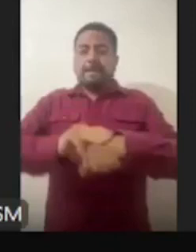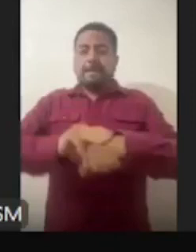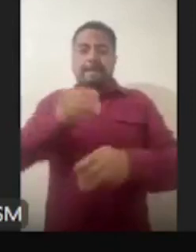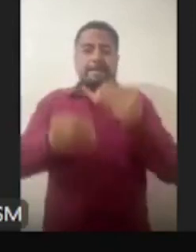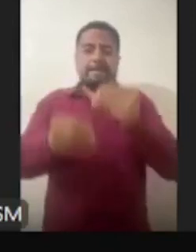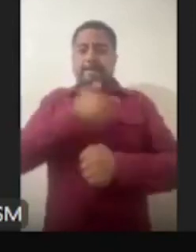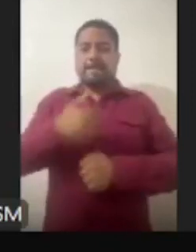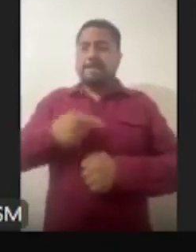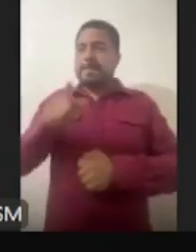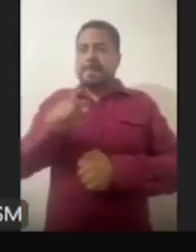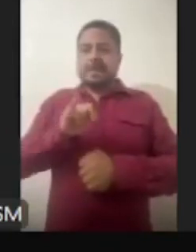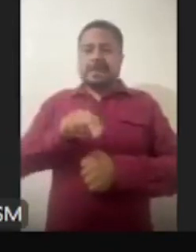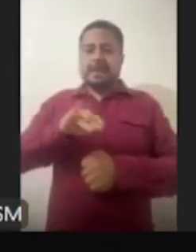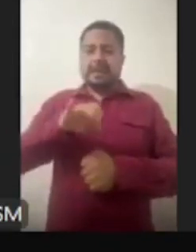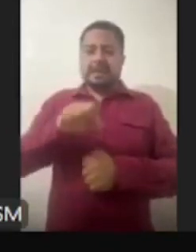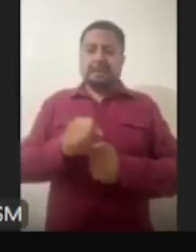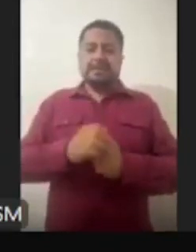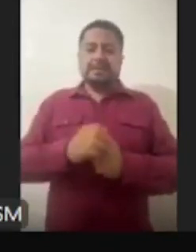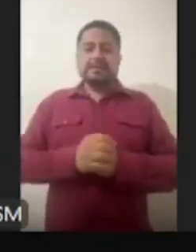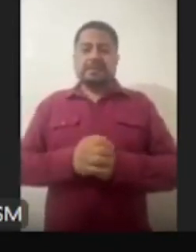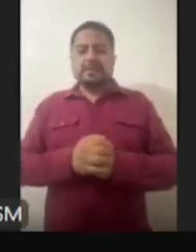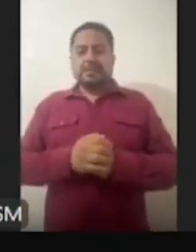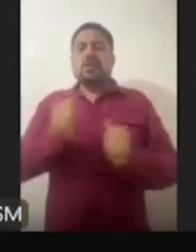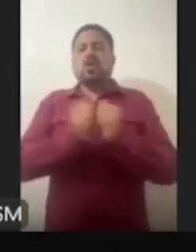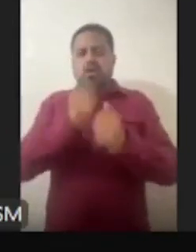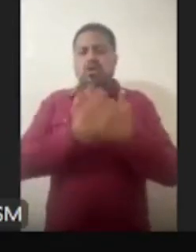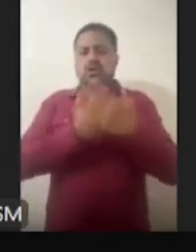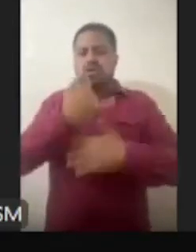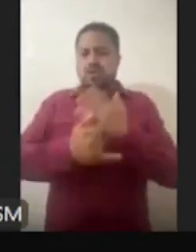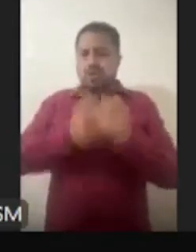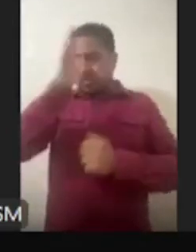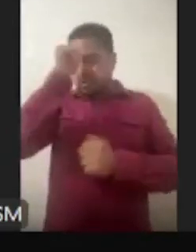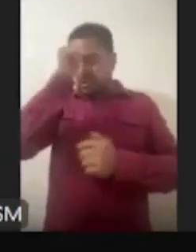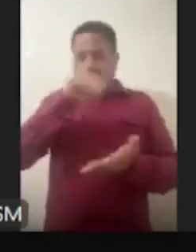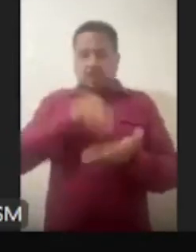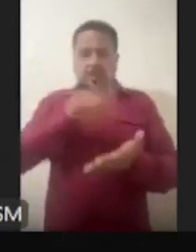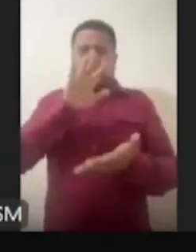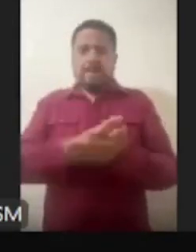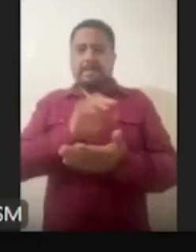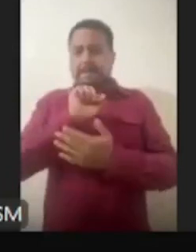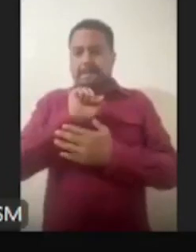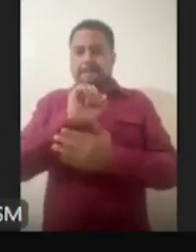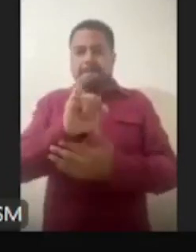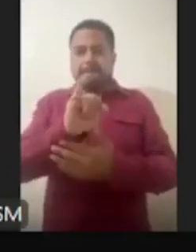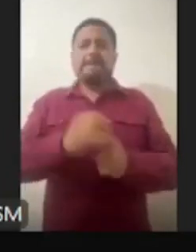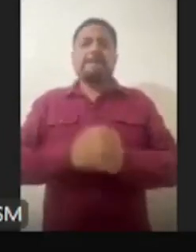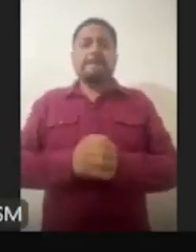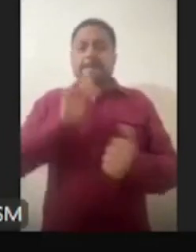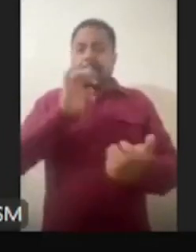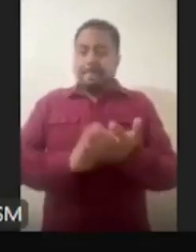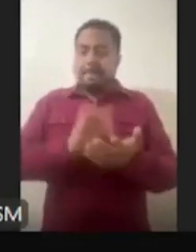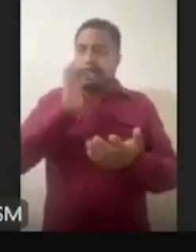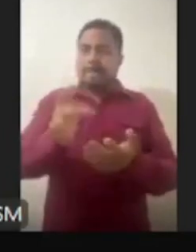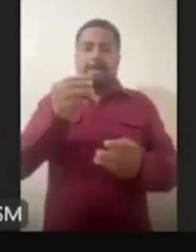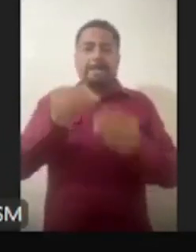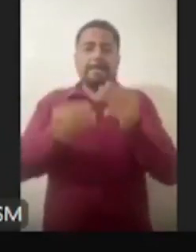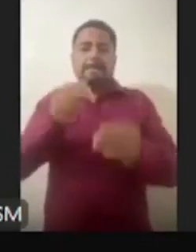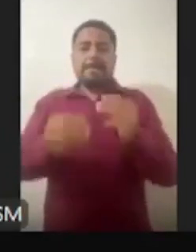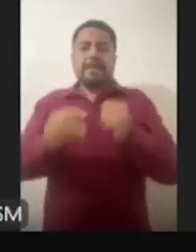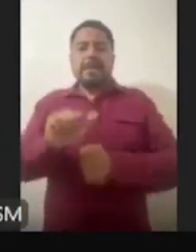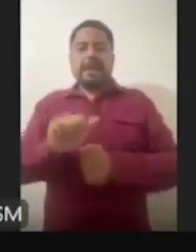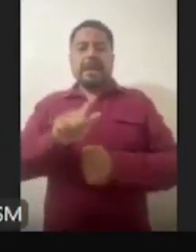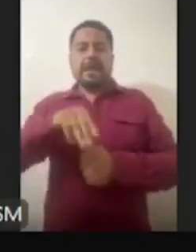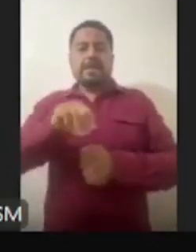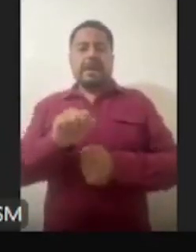Salgado. Con los proyectos de acuerdo plenario. Gracias, magistrado. Magistrada ponente Almadelia Eugenio